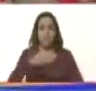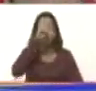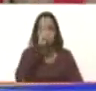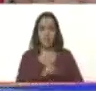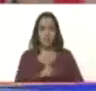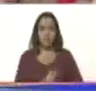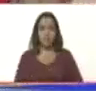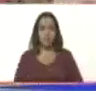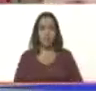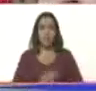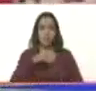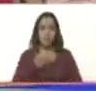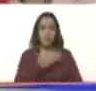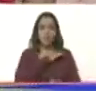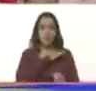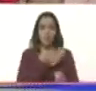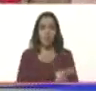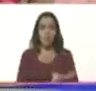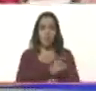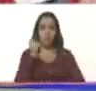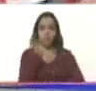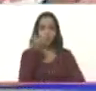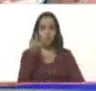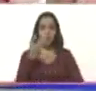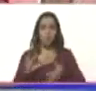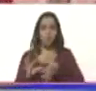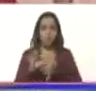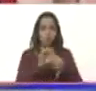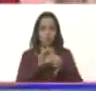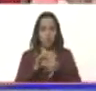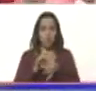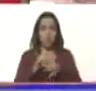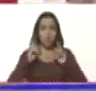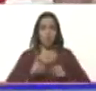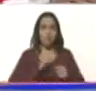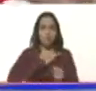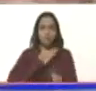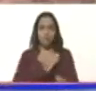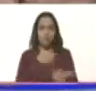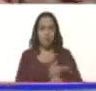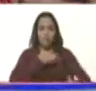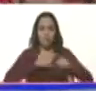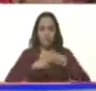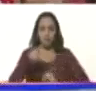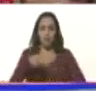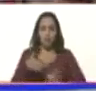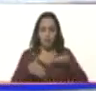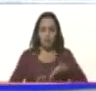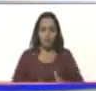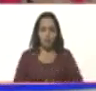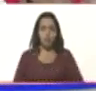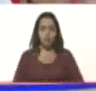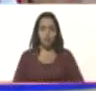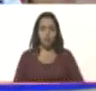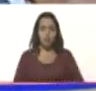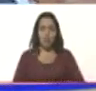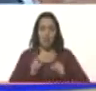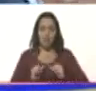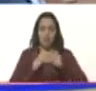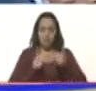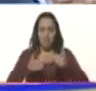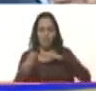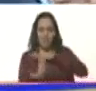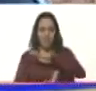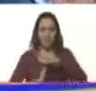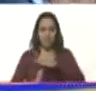discapacidad para fortalecer primero la unidad, para consolidar este movimiento que hoy nace, consolidarlo desde abajo, desde